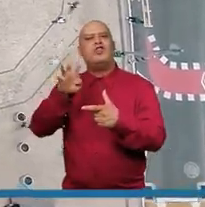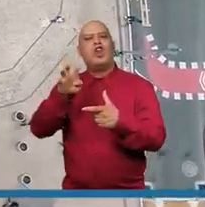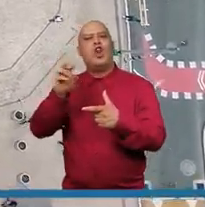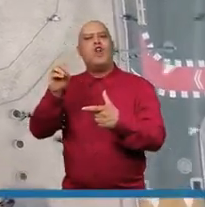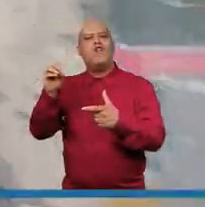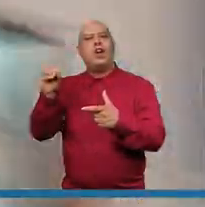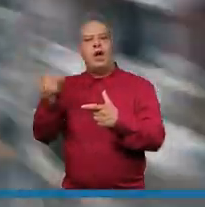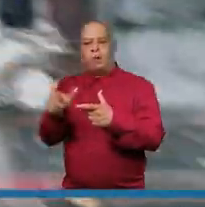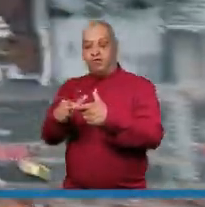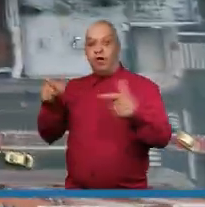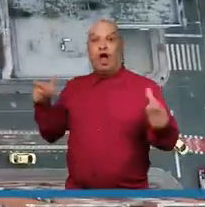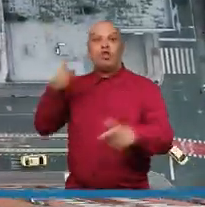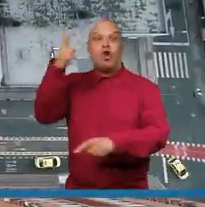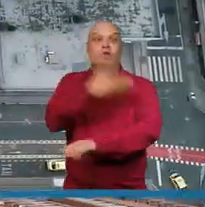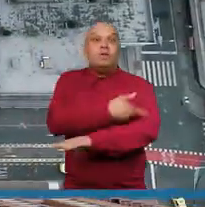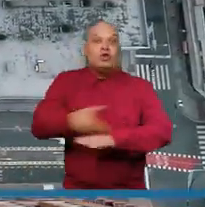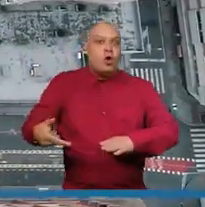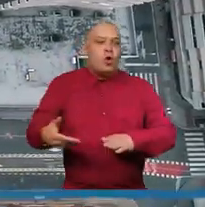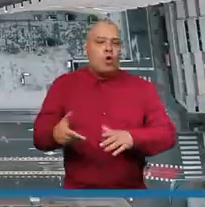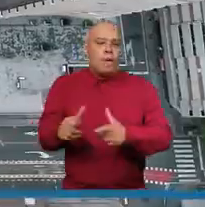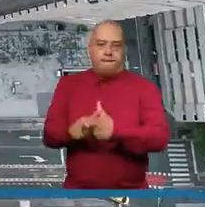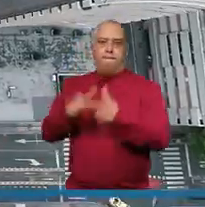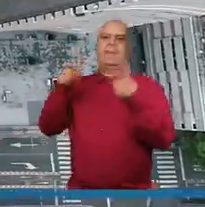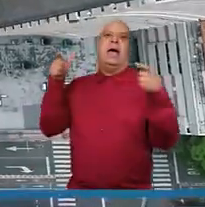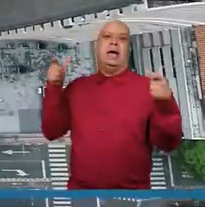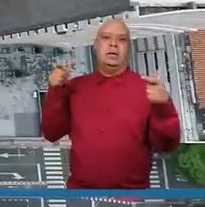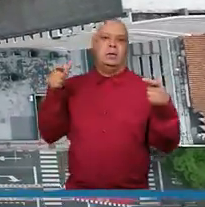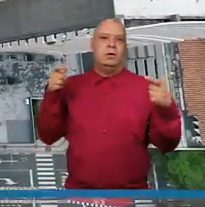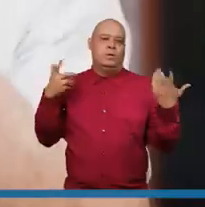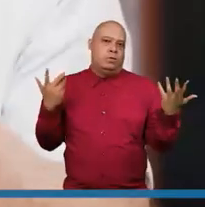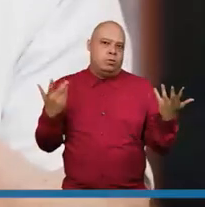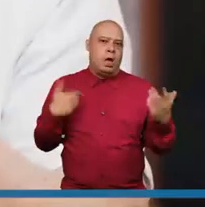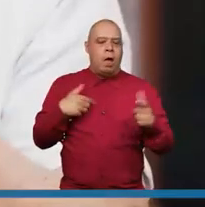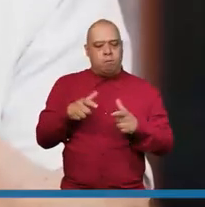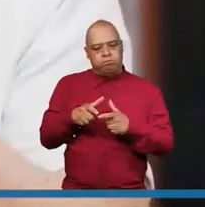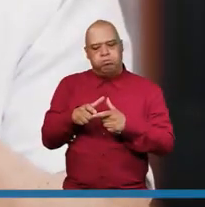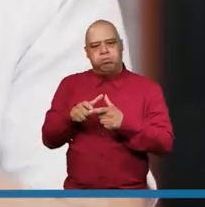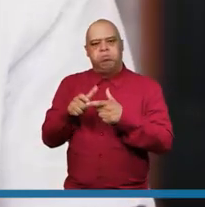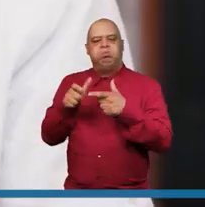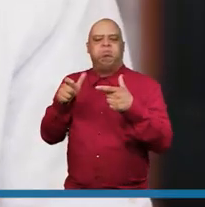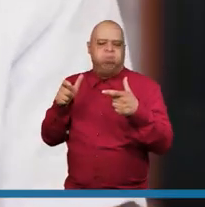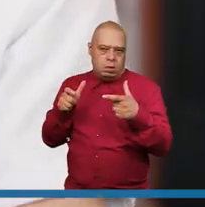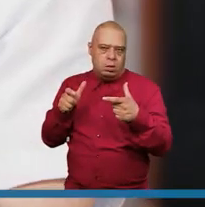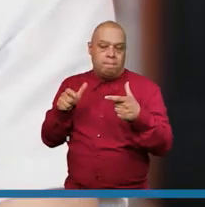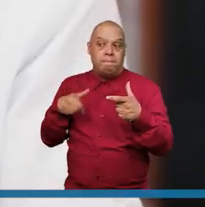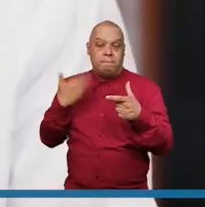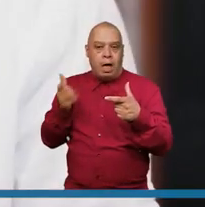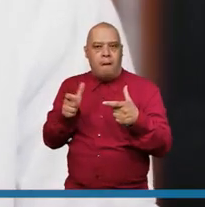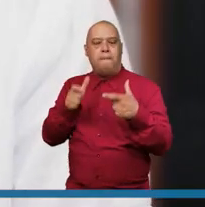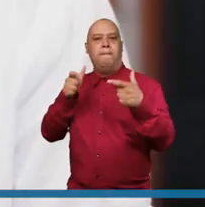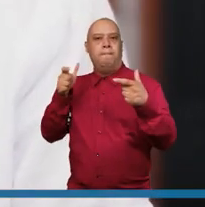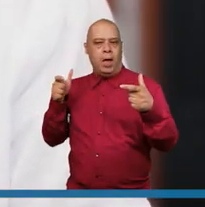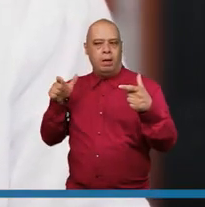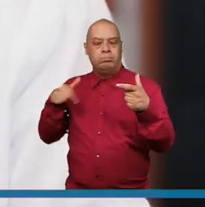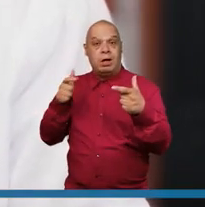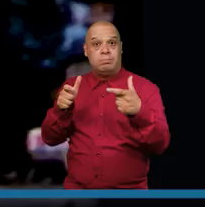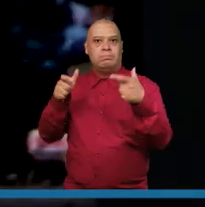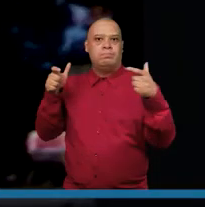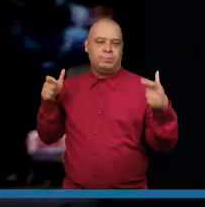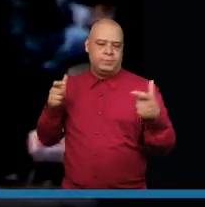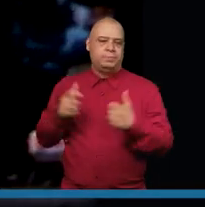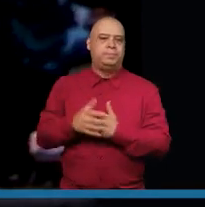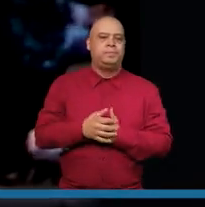90, tiene más de 2 millones de habitantes, es decir, crece menos relativamente, pero sigue creciendo en términos